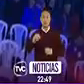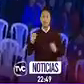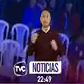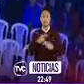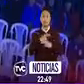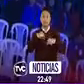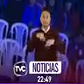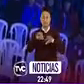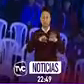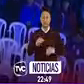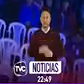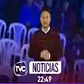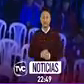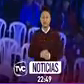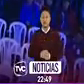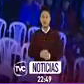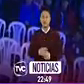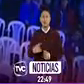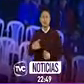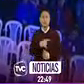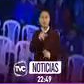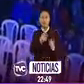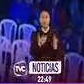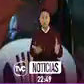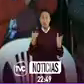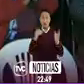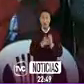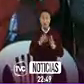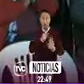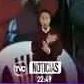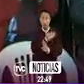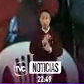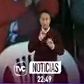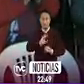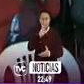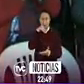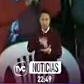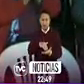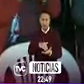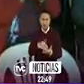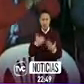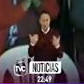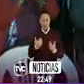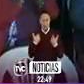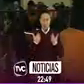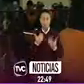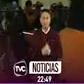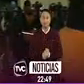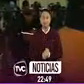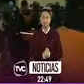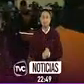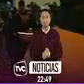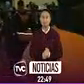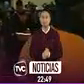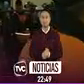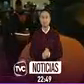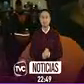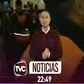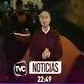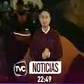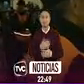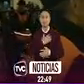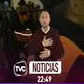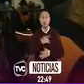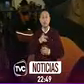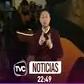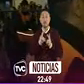se indicó que se sienten muy a gusto de traer nuevamente esta celebración al centro norte de la capital. Complacidos de que los vecinos